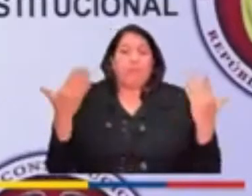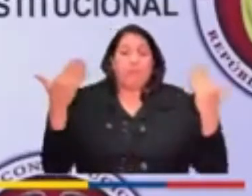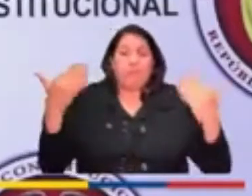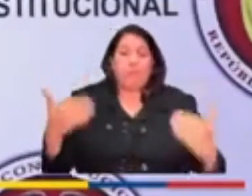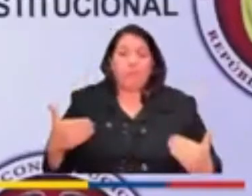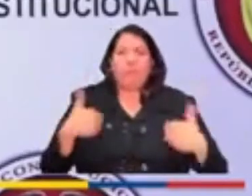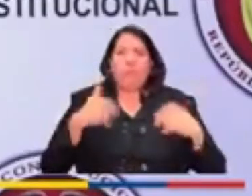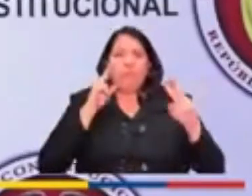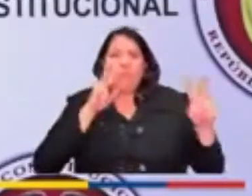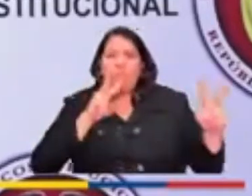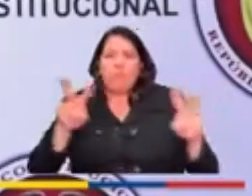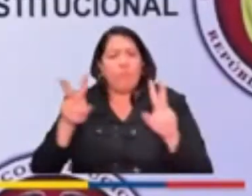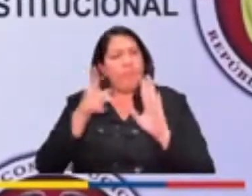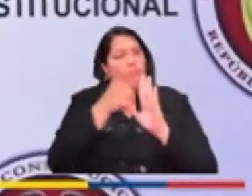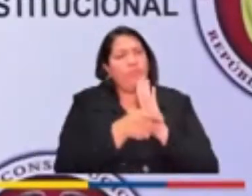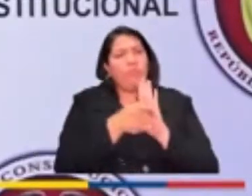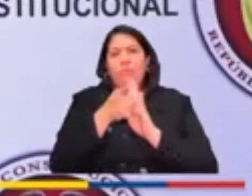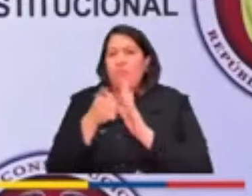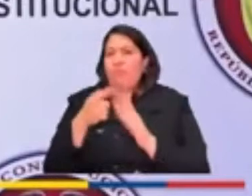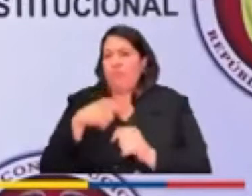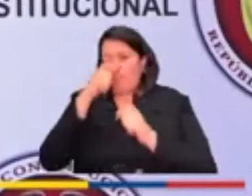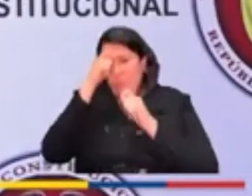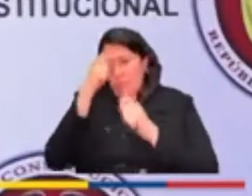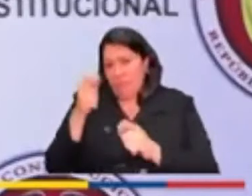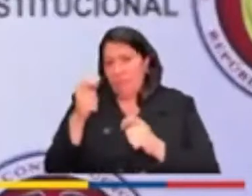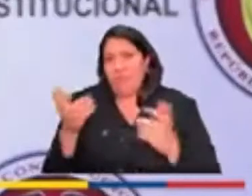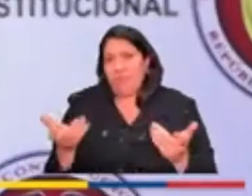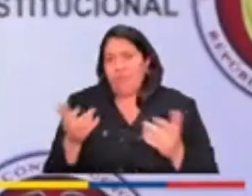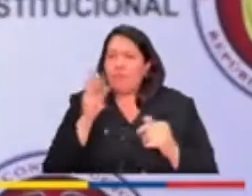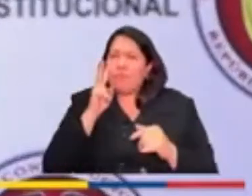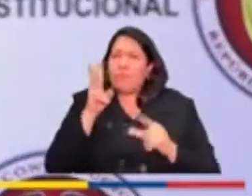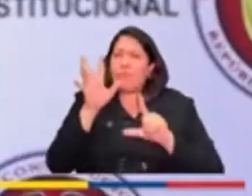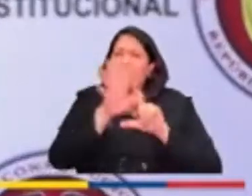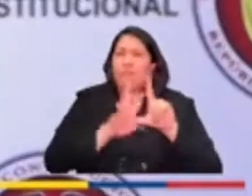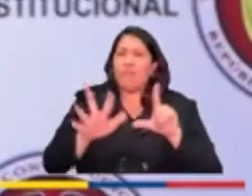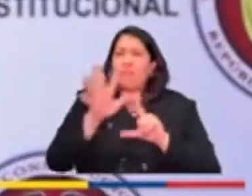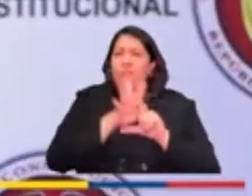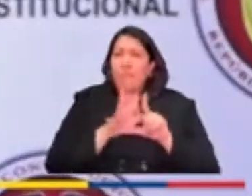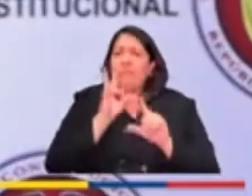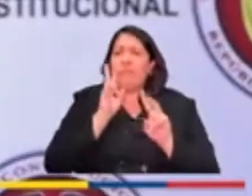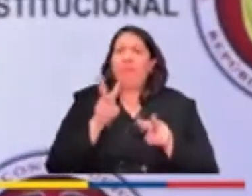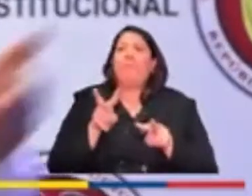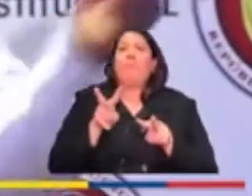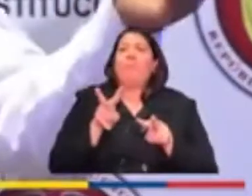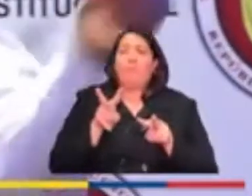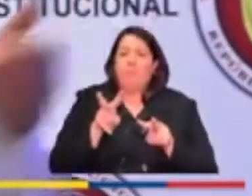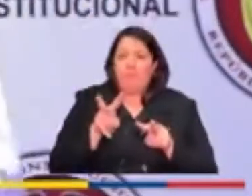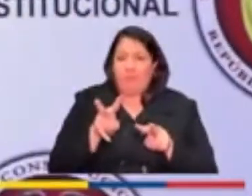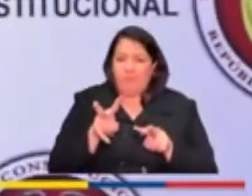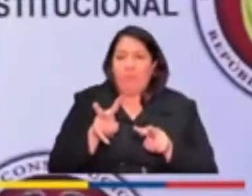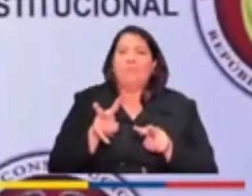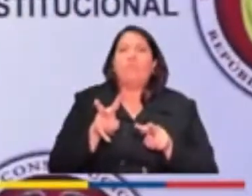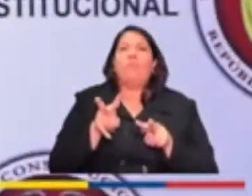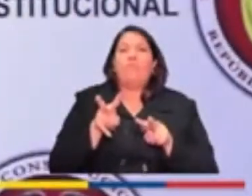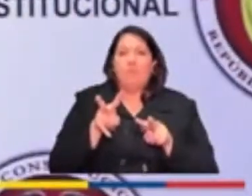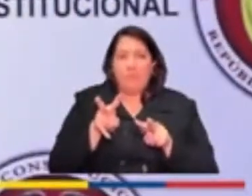sus sentencias y a veces cuando pongo el video y lo sigo. Y también a